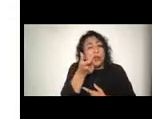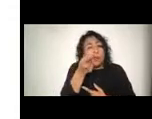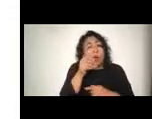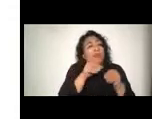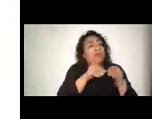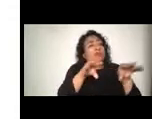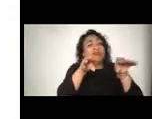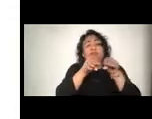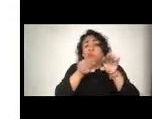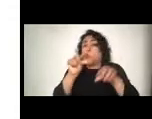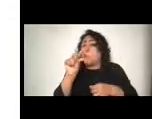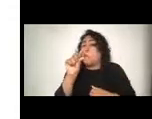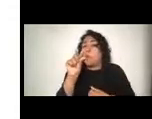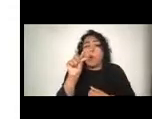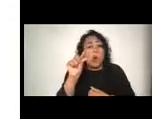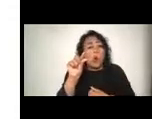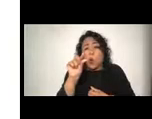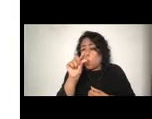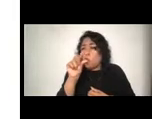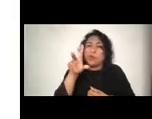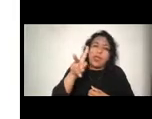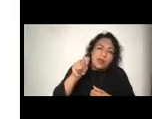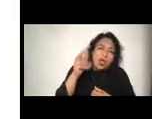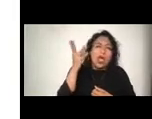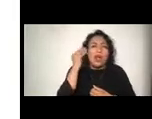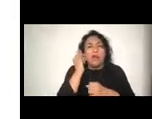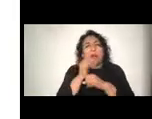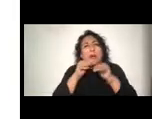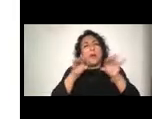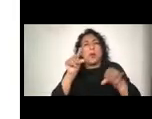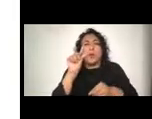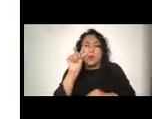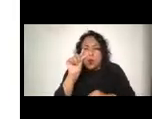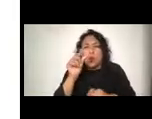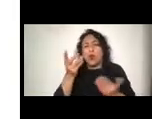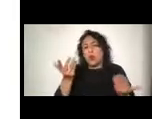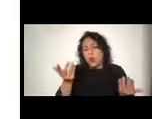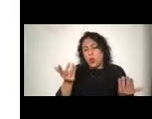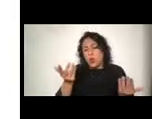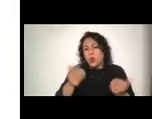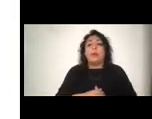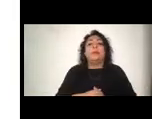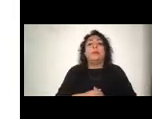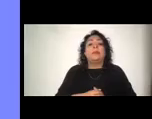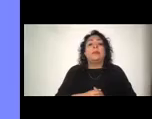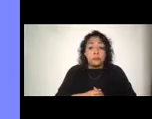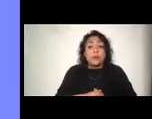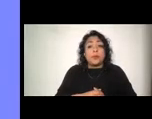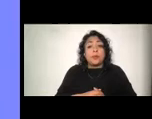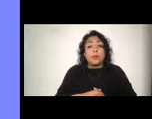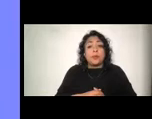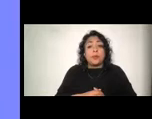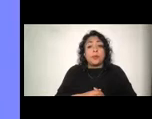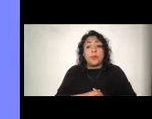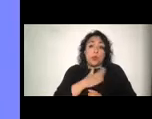es muy poco conocido. Pasamos, por favor. También, bueno,